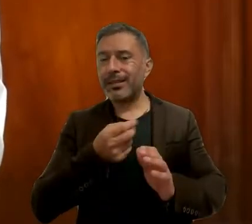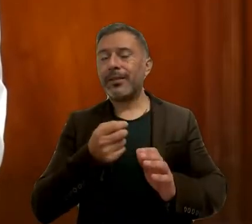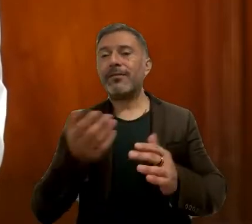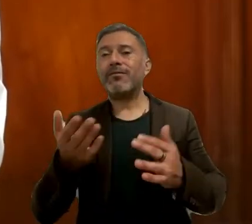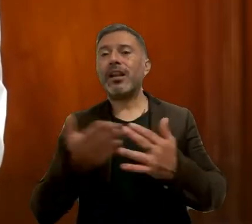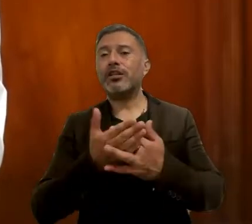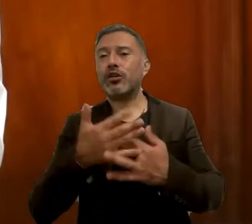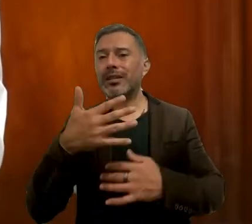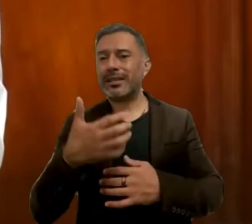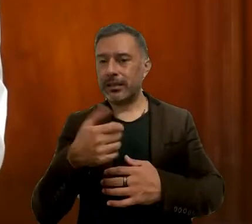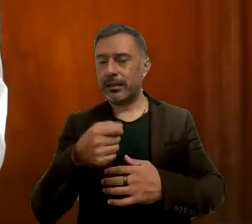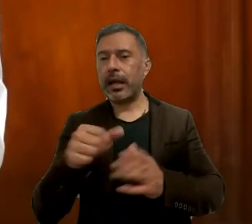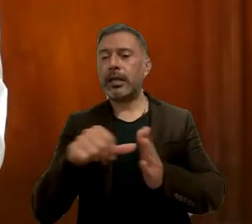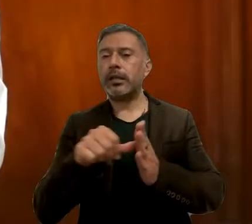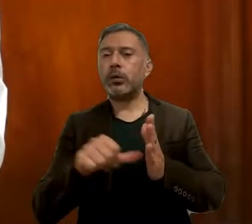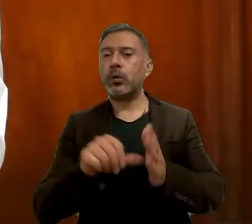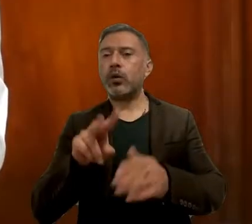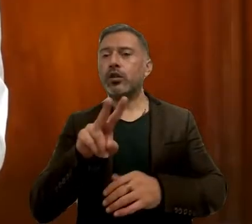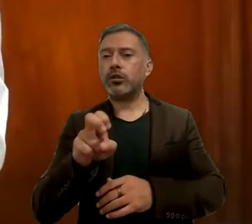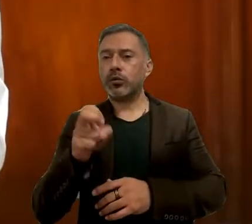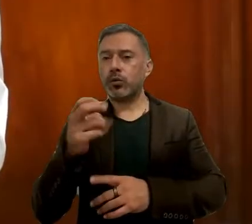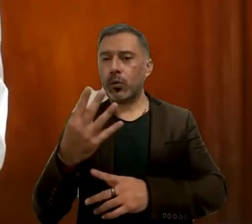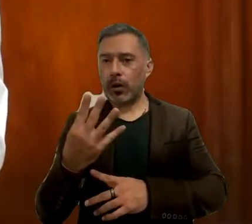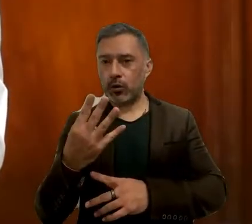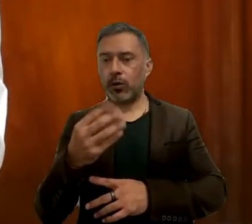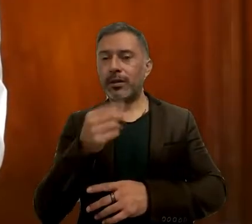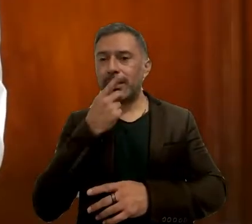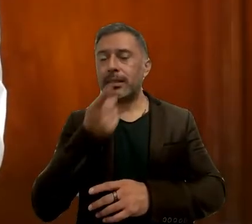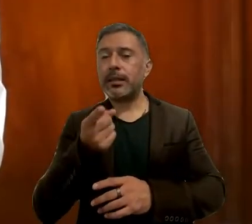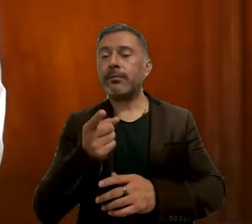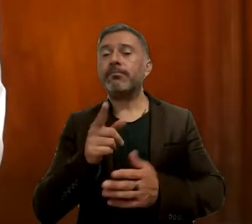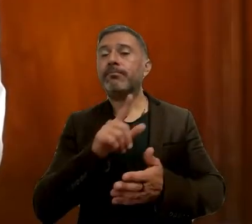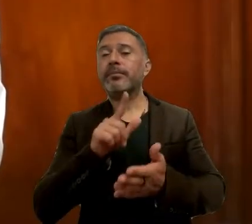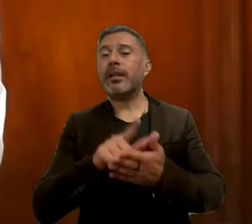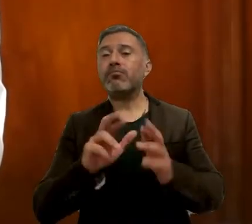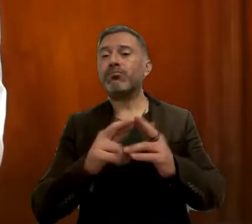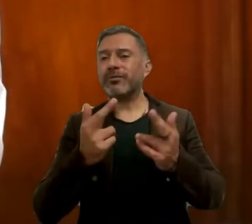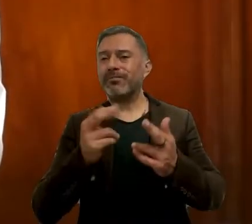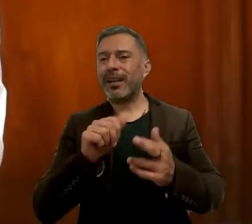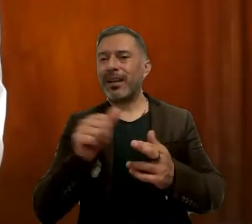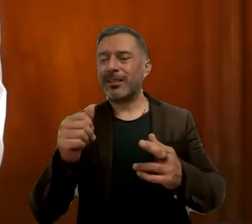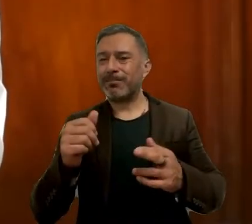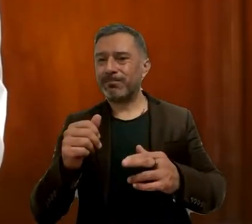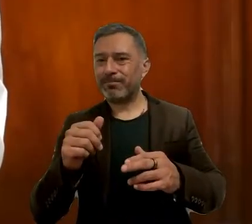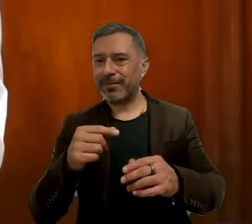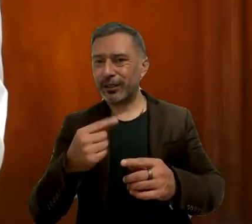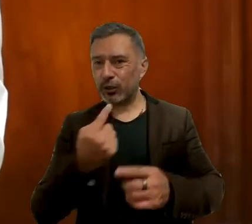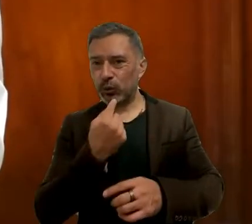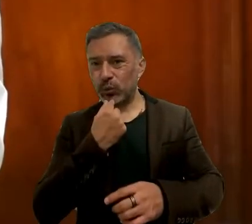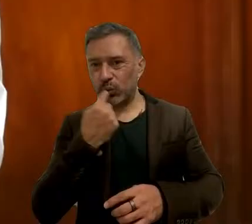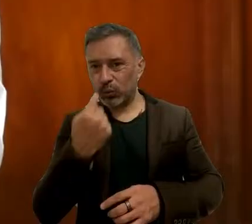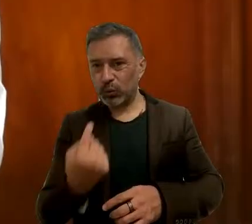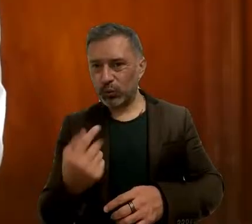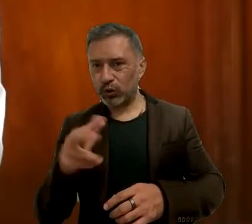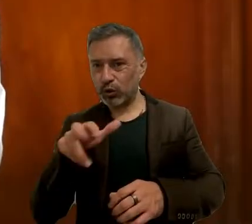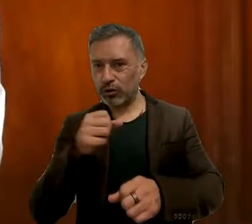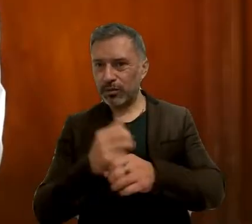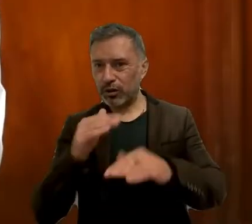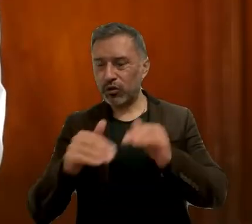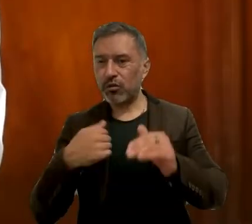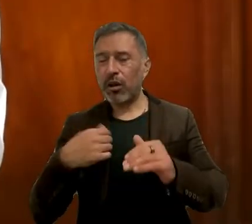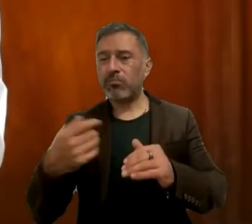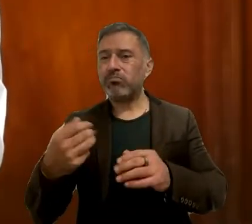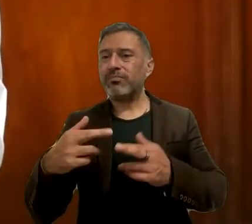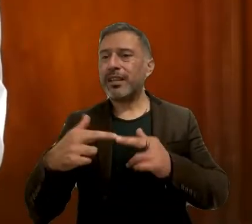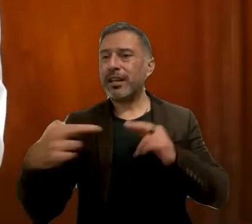quinta del artículo 204 que comete el delito contra las personas menores de edad quien establezca una relación de hecho para